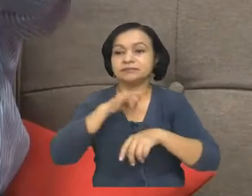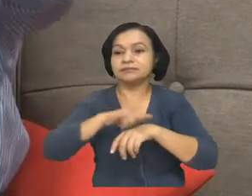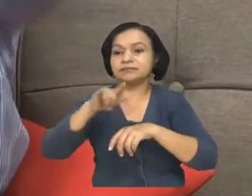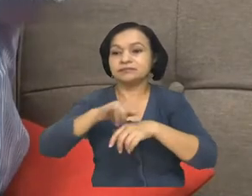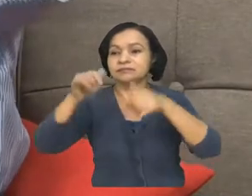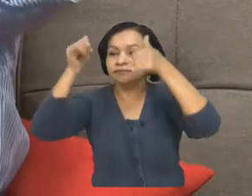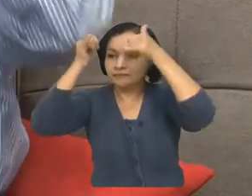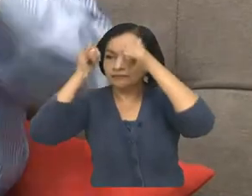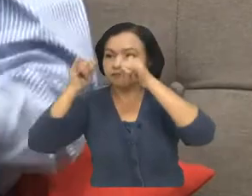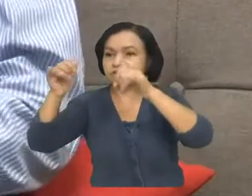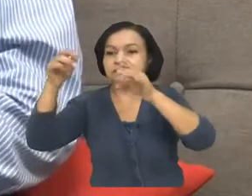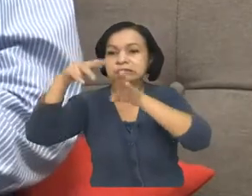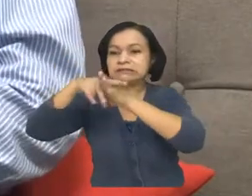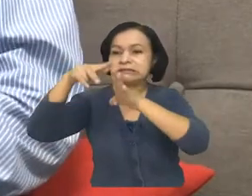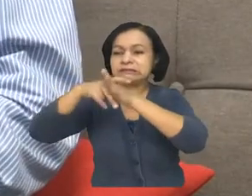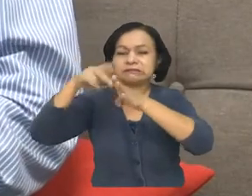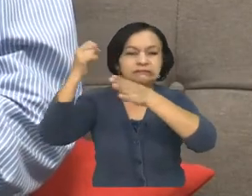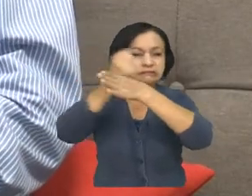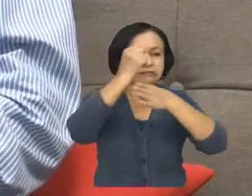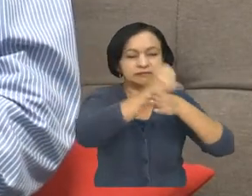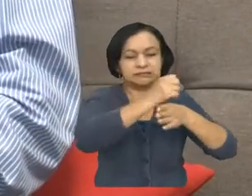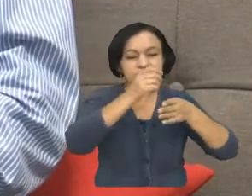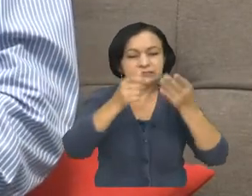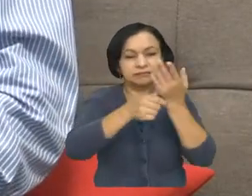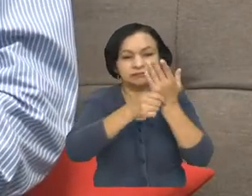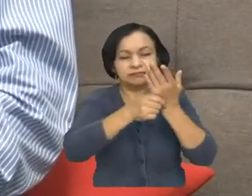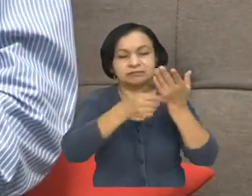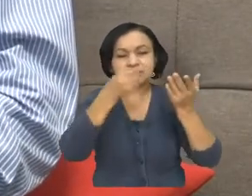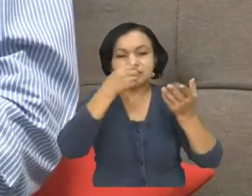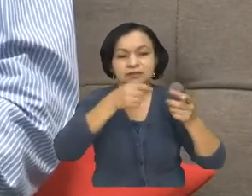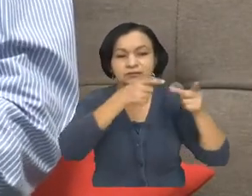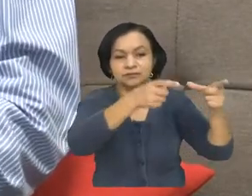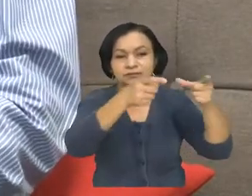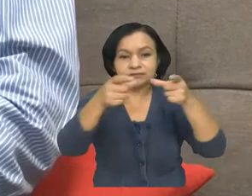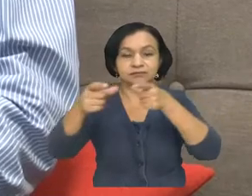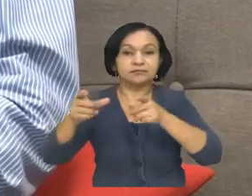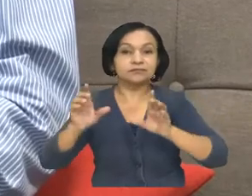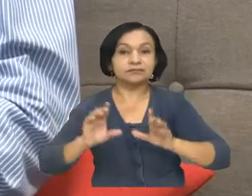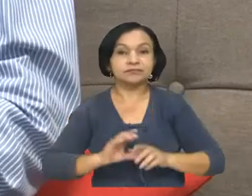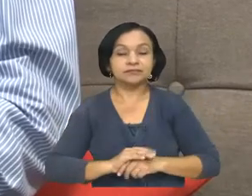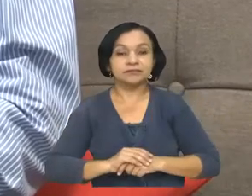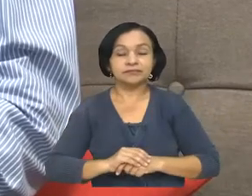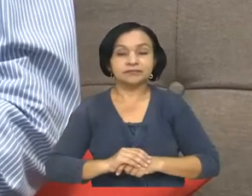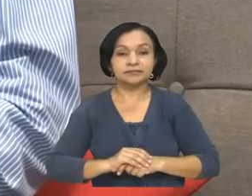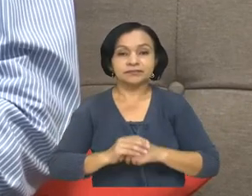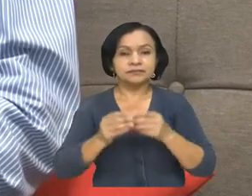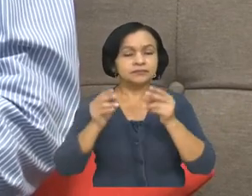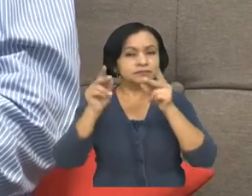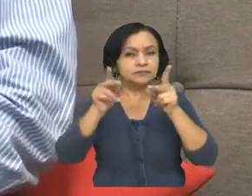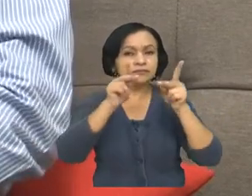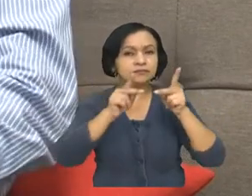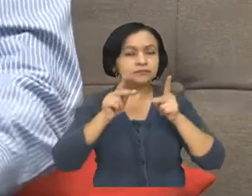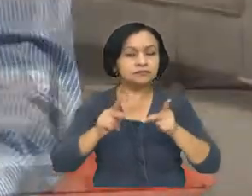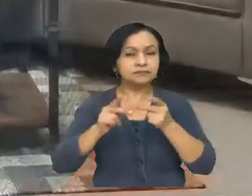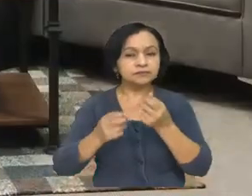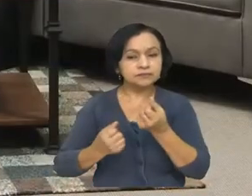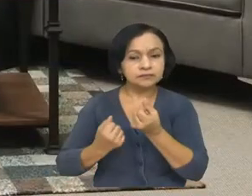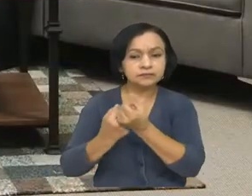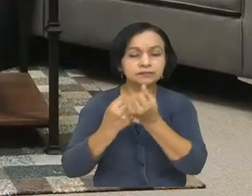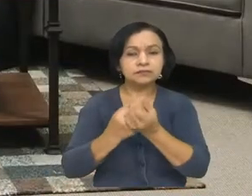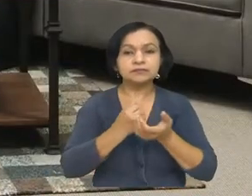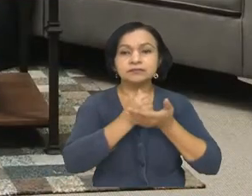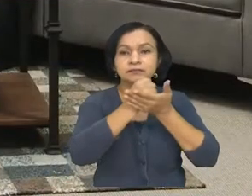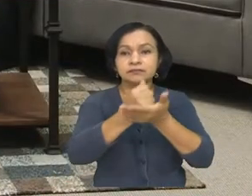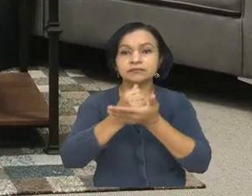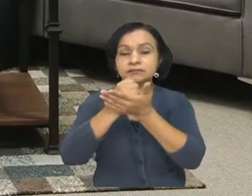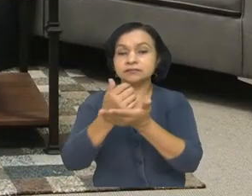y hasta después tratar, pero ahí le hacíamos ganas. Había gente que les colaboraba. Sí, es que